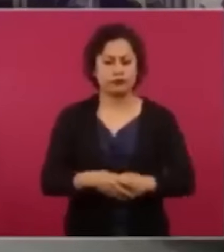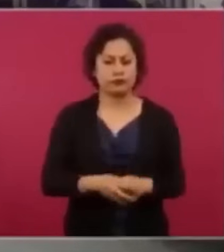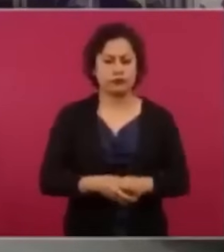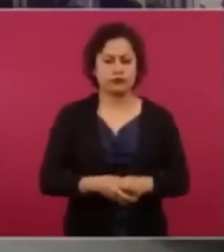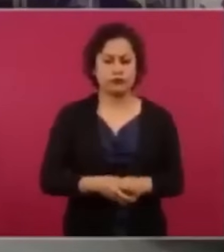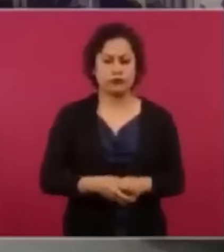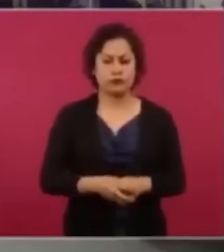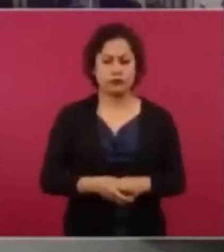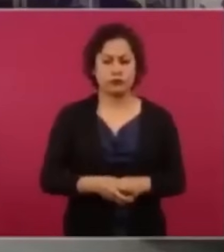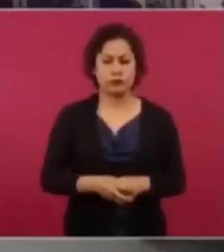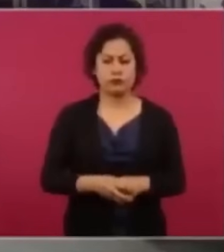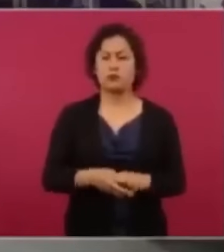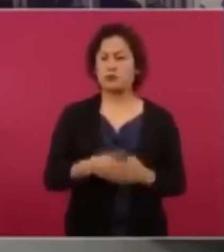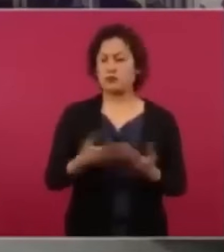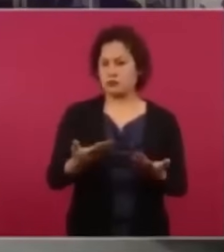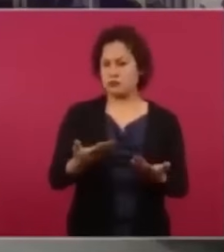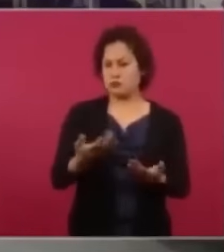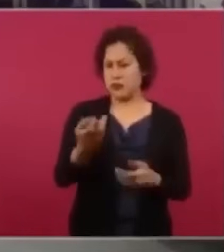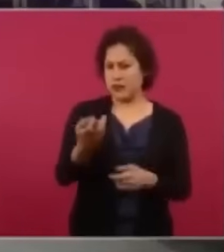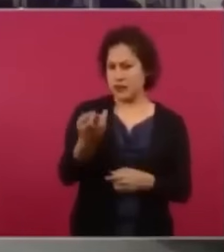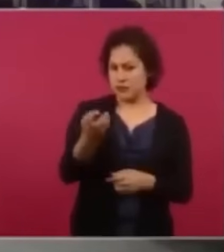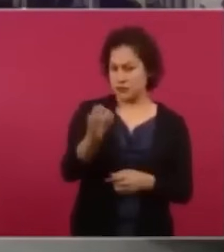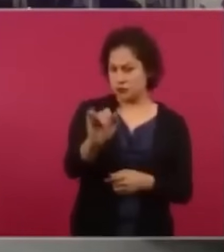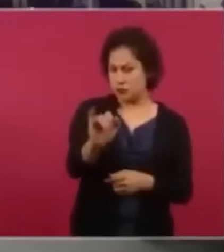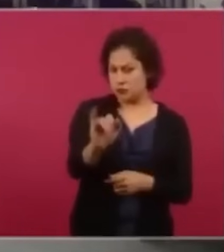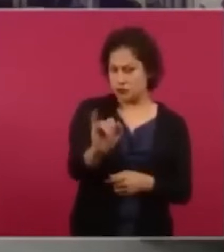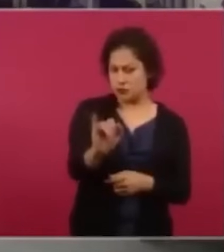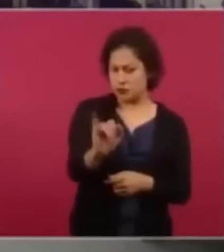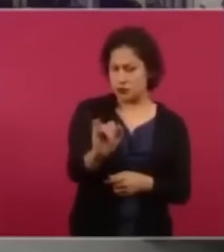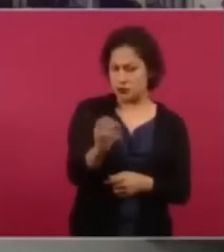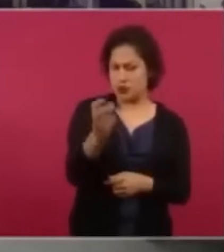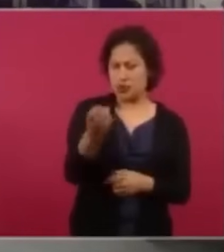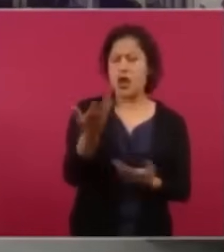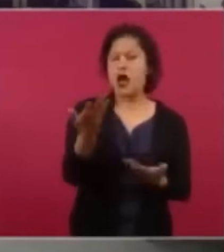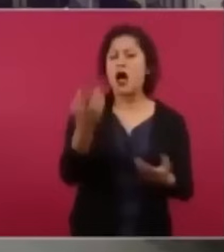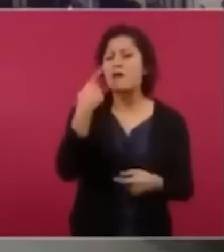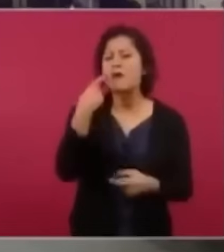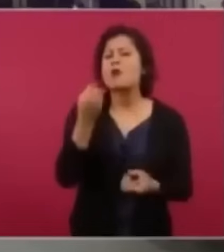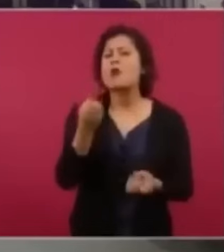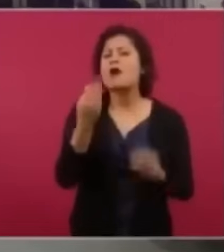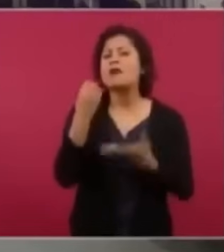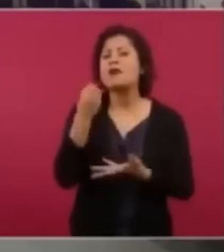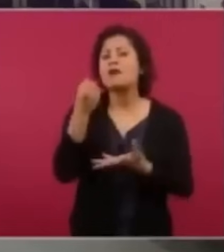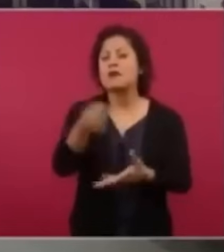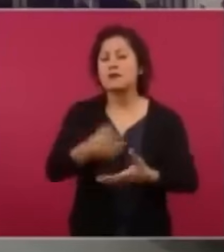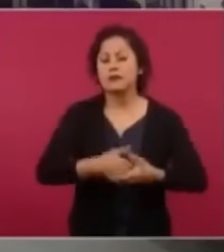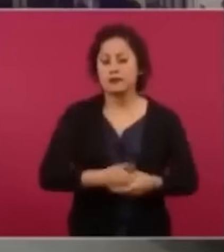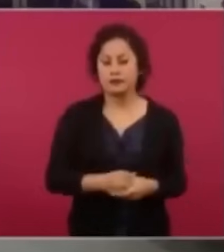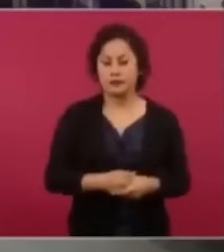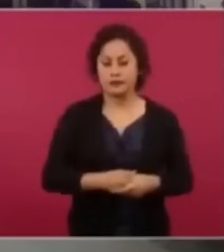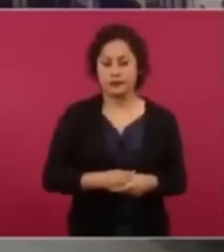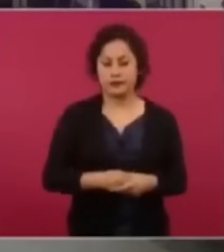De publicidad, sí, sí, sí, sí, sí, sí, sí, sí, pero a ver cuánto era.